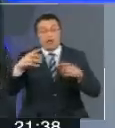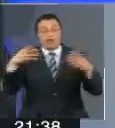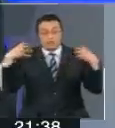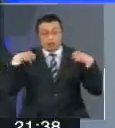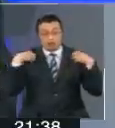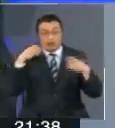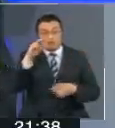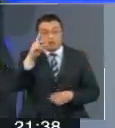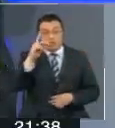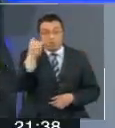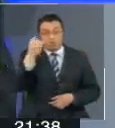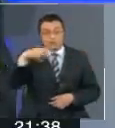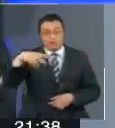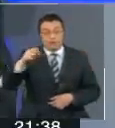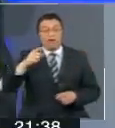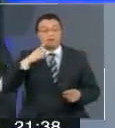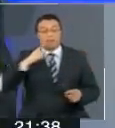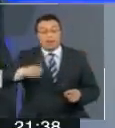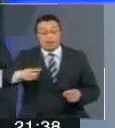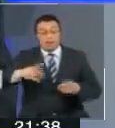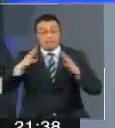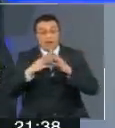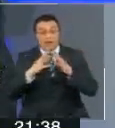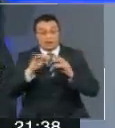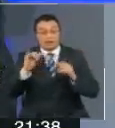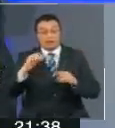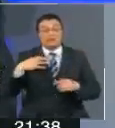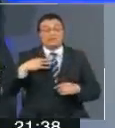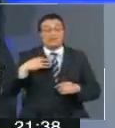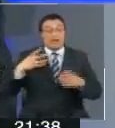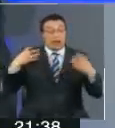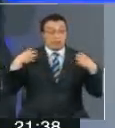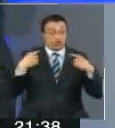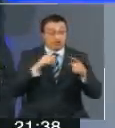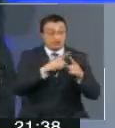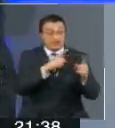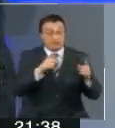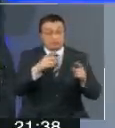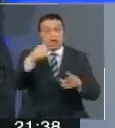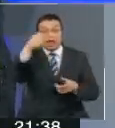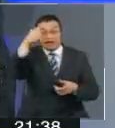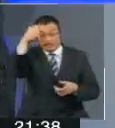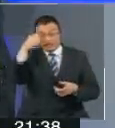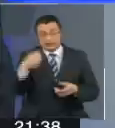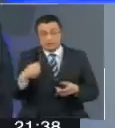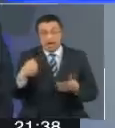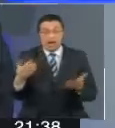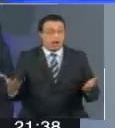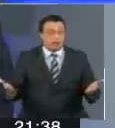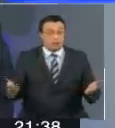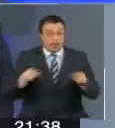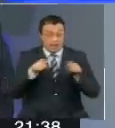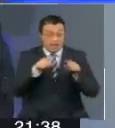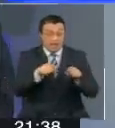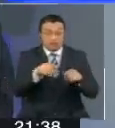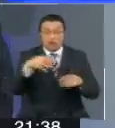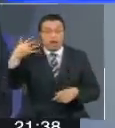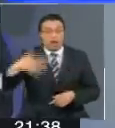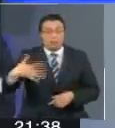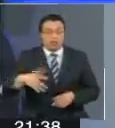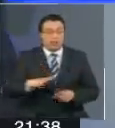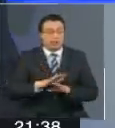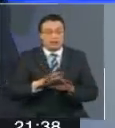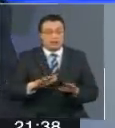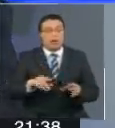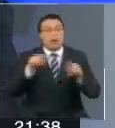DINA, la dictadura y los responsables civiles son criminales. Eso es lo esencial. En